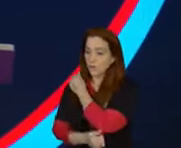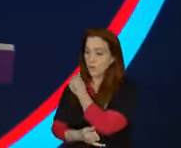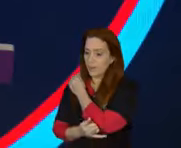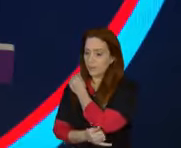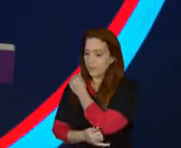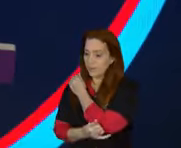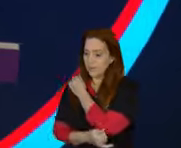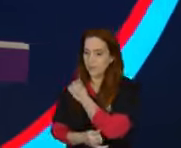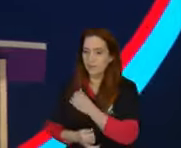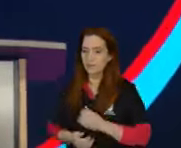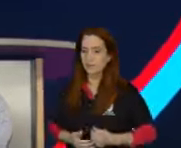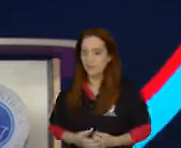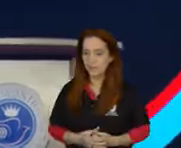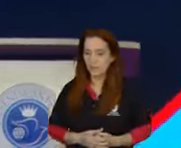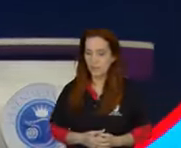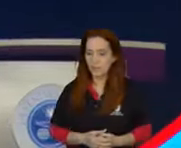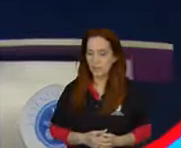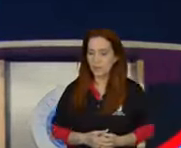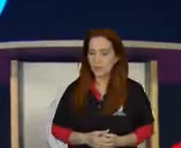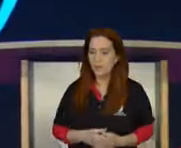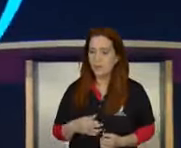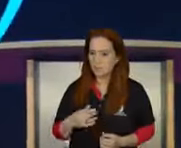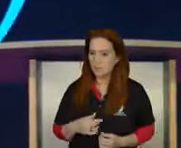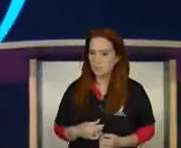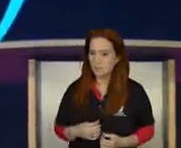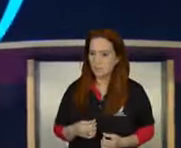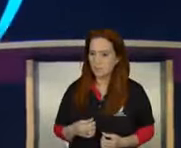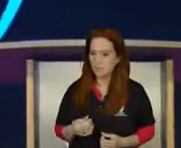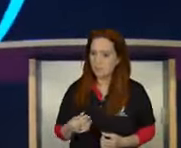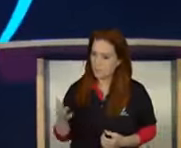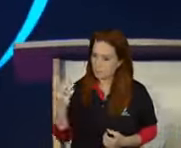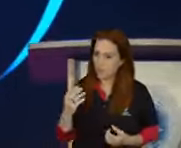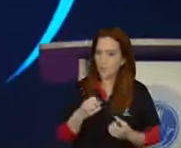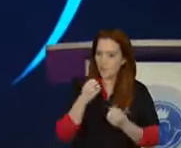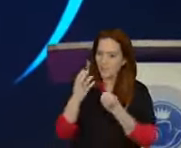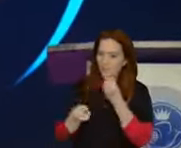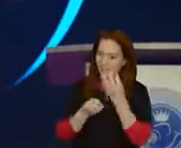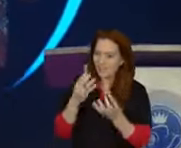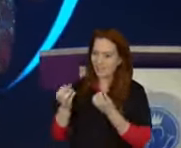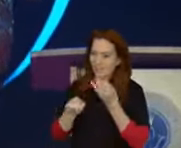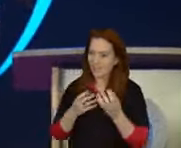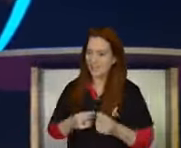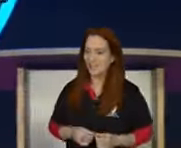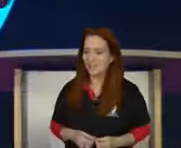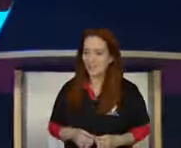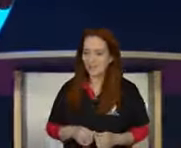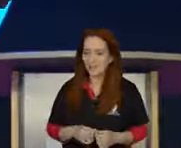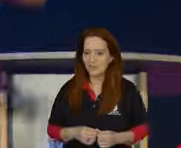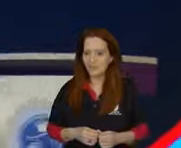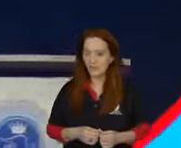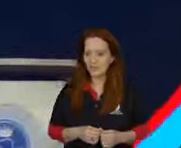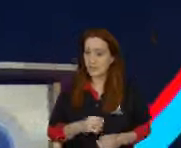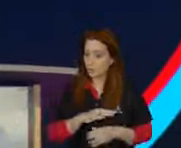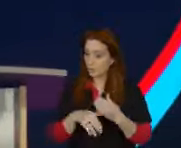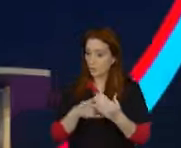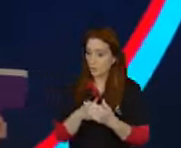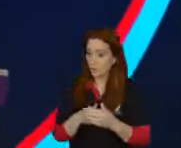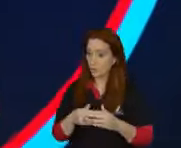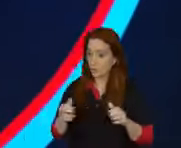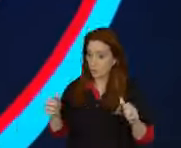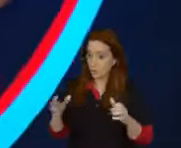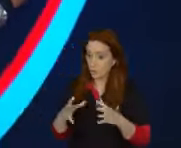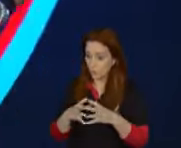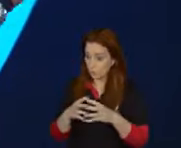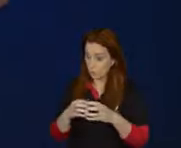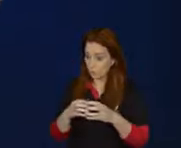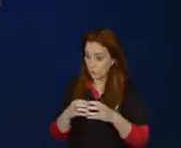Pero le doy gloria y honra al Señor. Así que vamos a cantarle esta canción, se titula La Vida Entera. Y usted me va a ayudar con su manita. Zúmbala, maestro. Gracias, pastor.